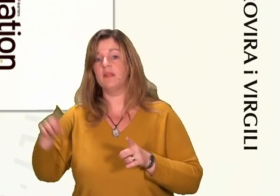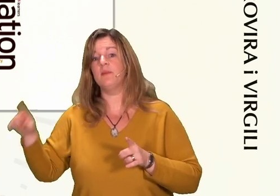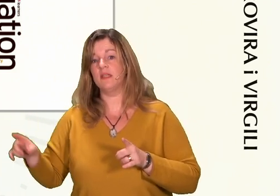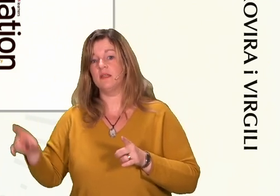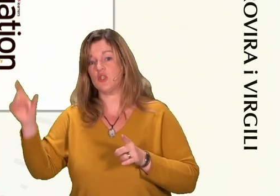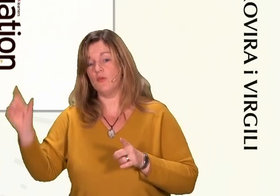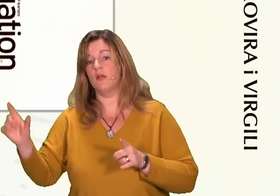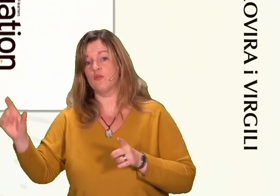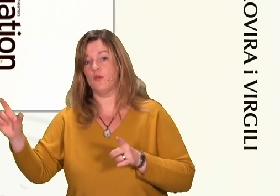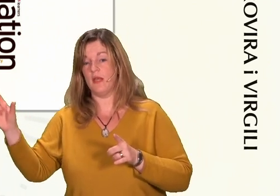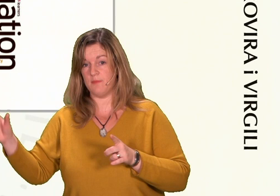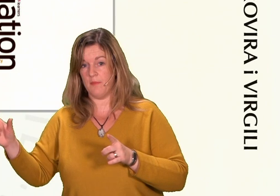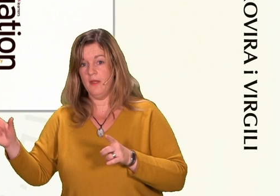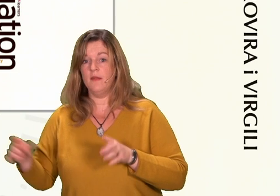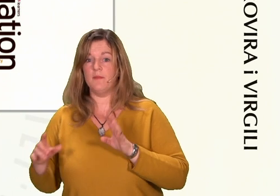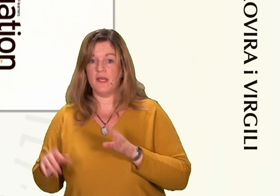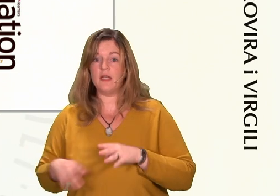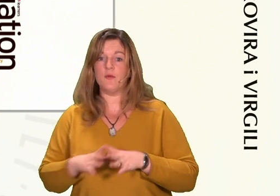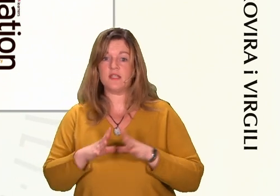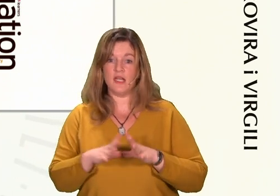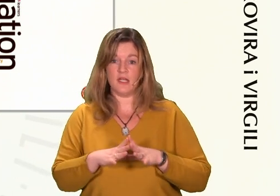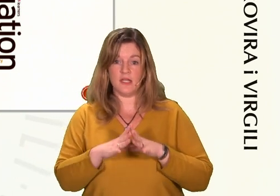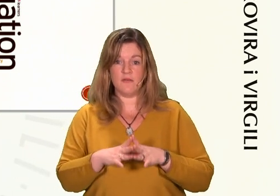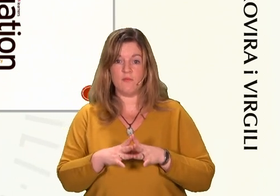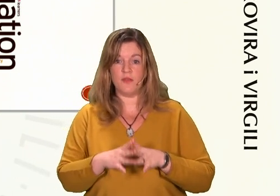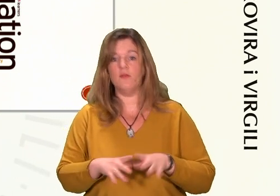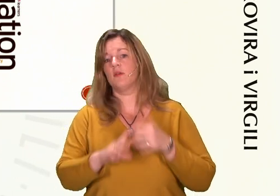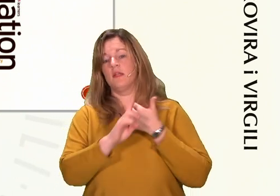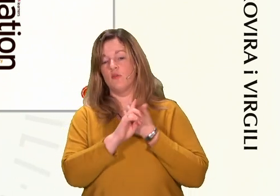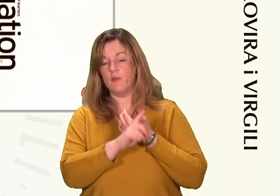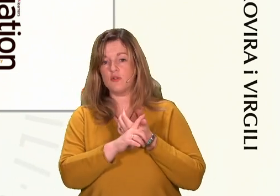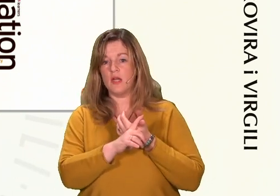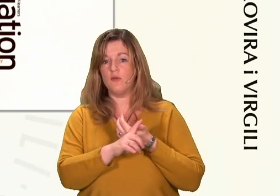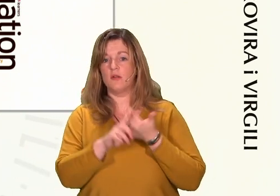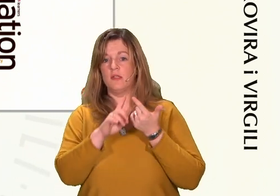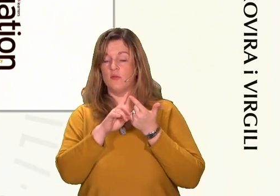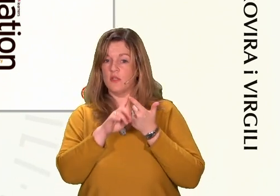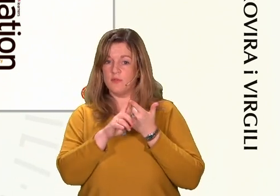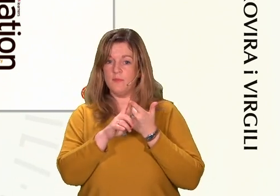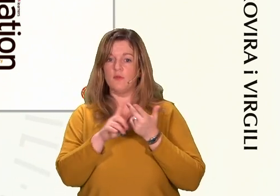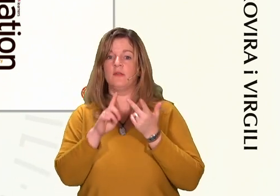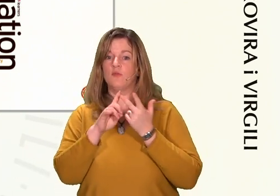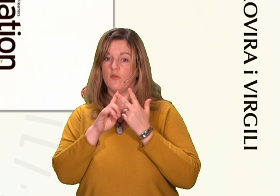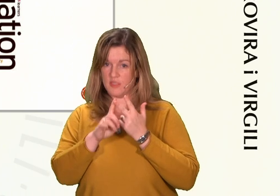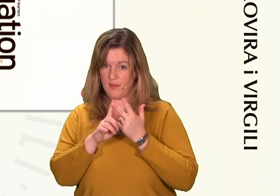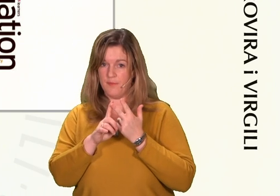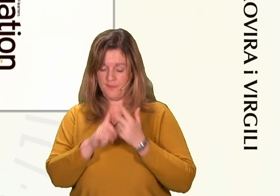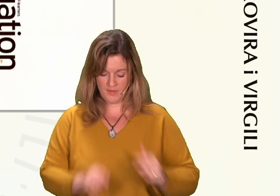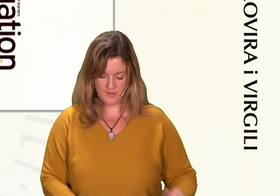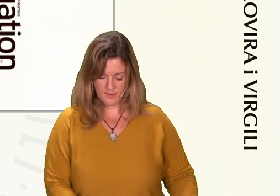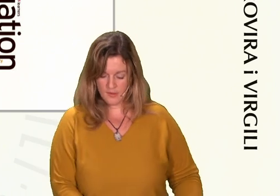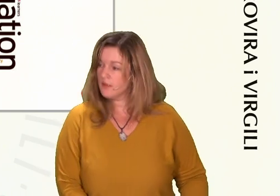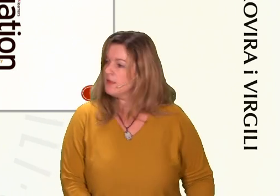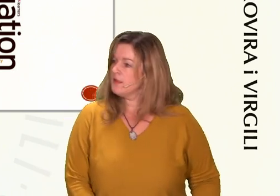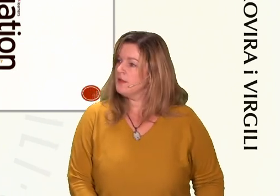manera independiente solo en el curso de la SBAP, de manera que podéis salir de esta formación con el título de posgrado, con el título de SBIP y con el título de SBAP.